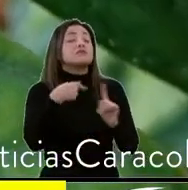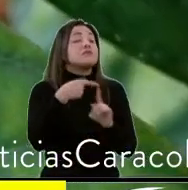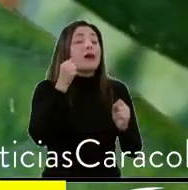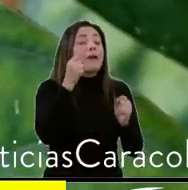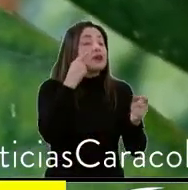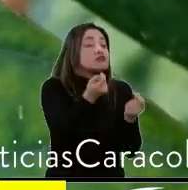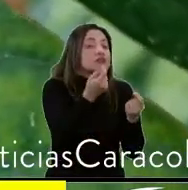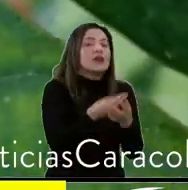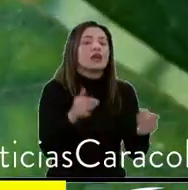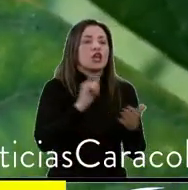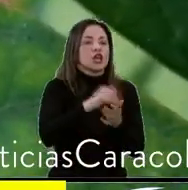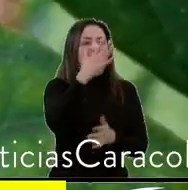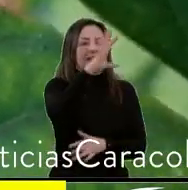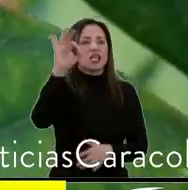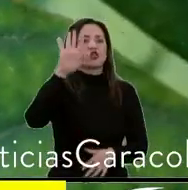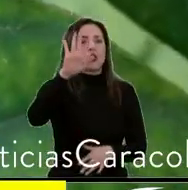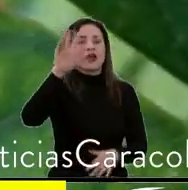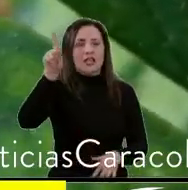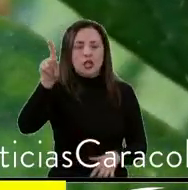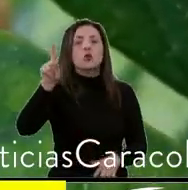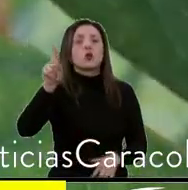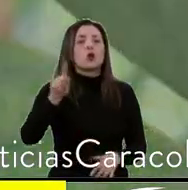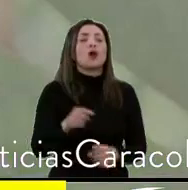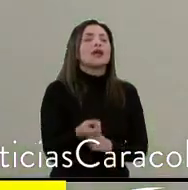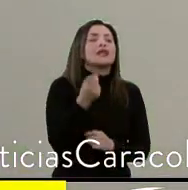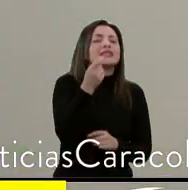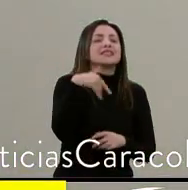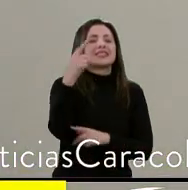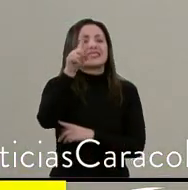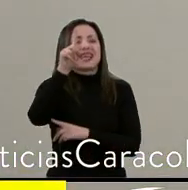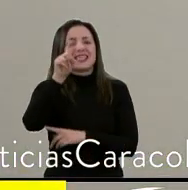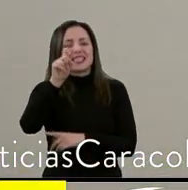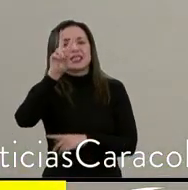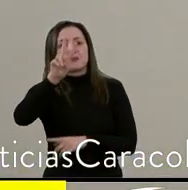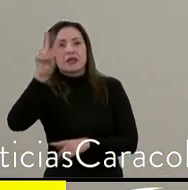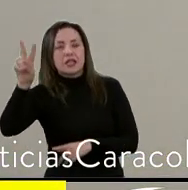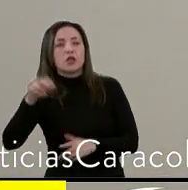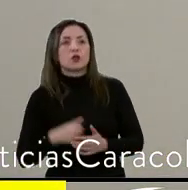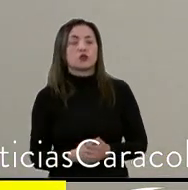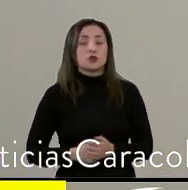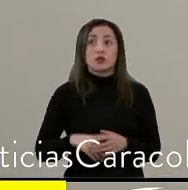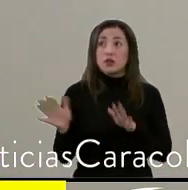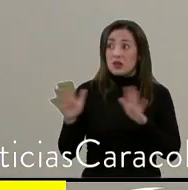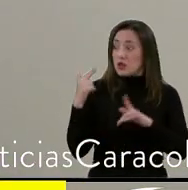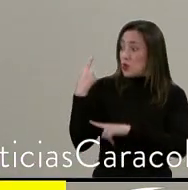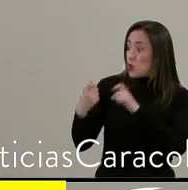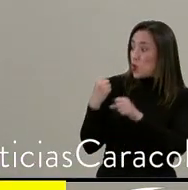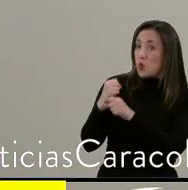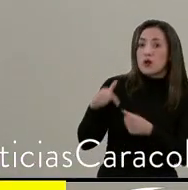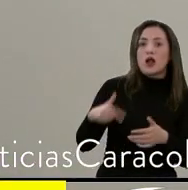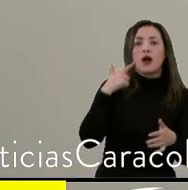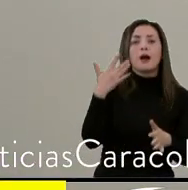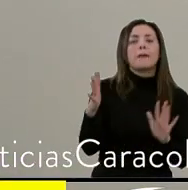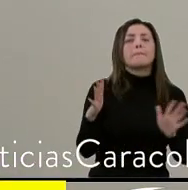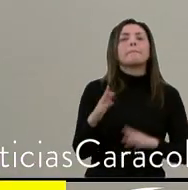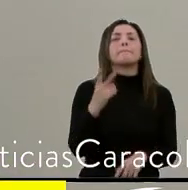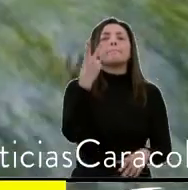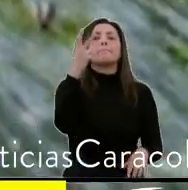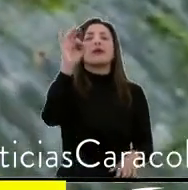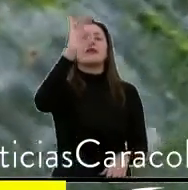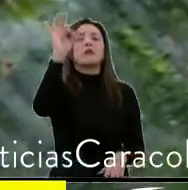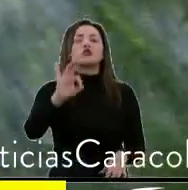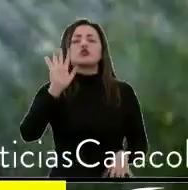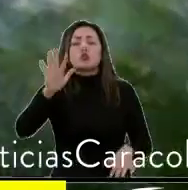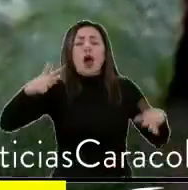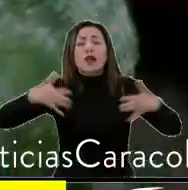y vulnerables 622. En los últimos años hemos evaluado aproximadamente un 20% de las especies que hay en